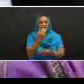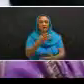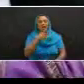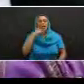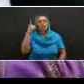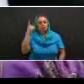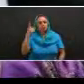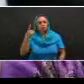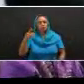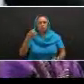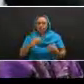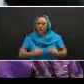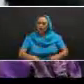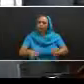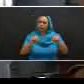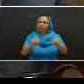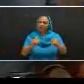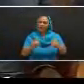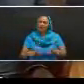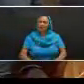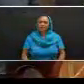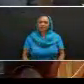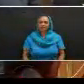Dios de oportunidades.